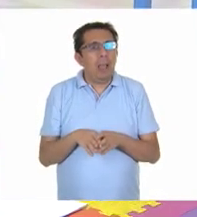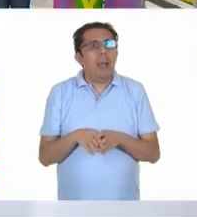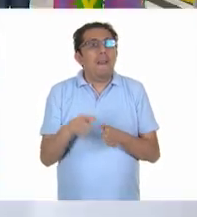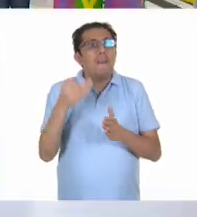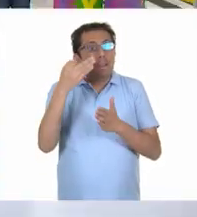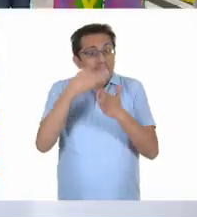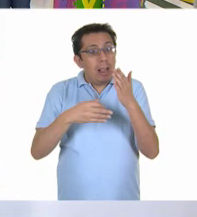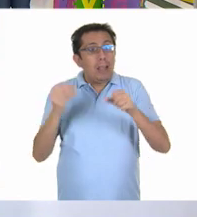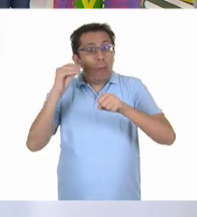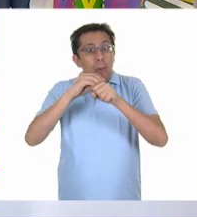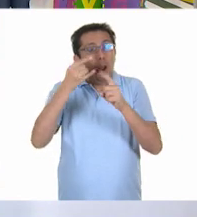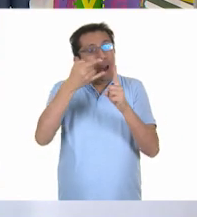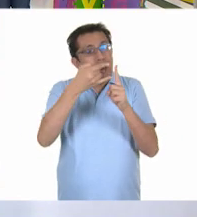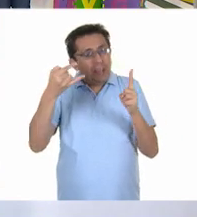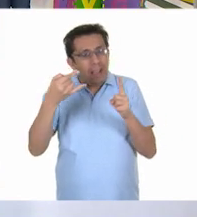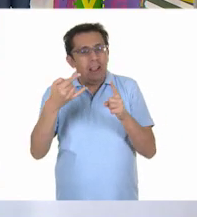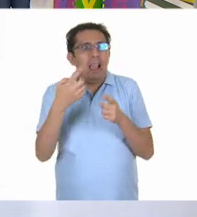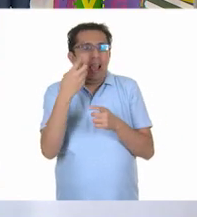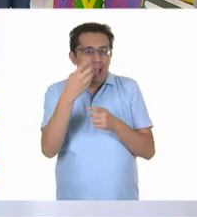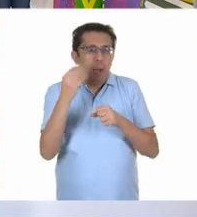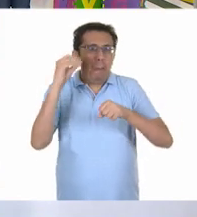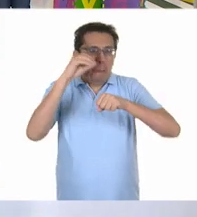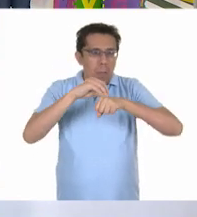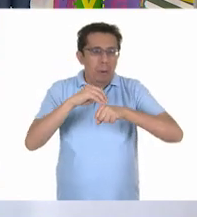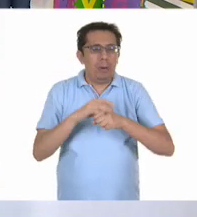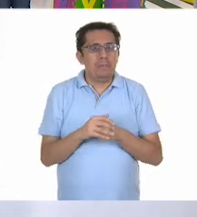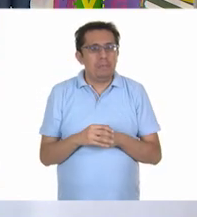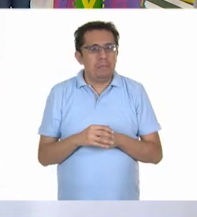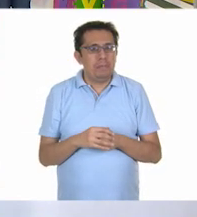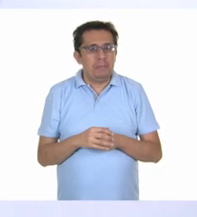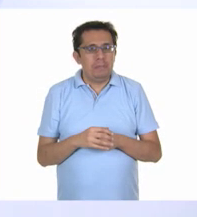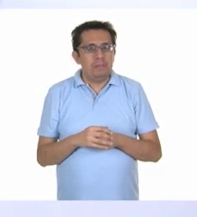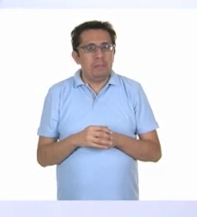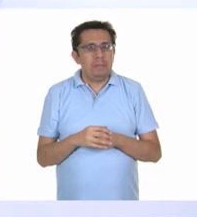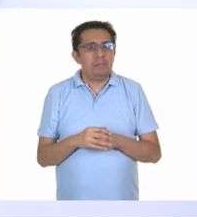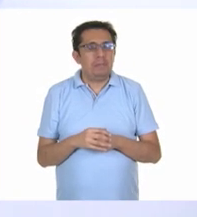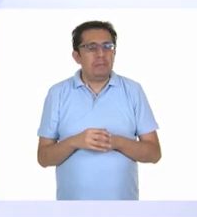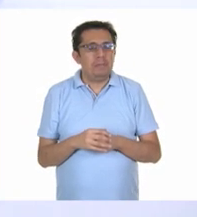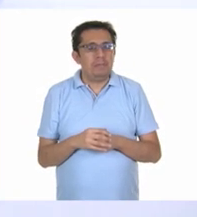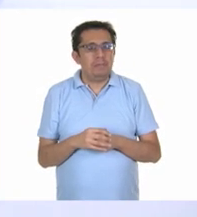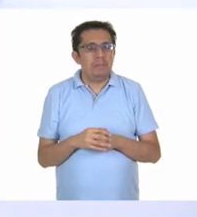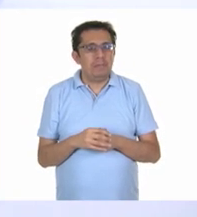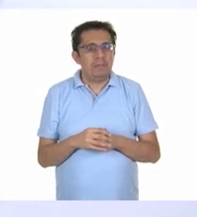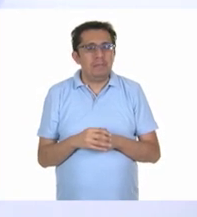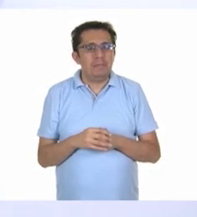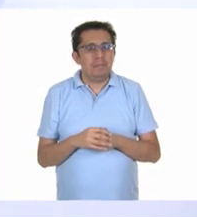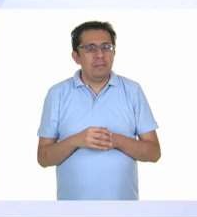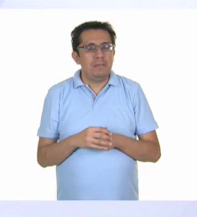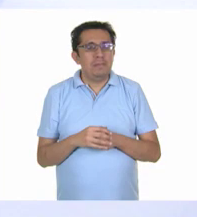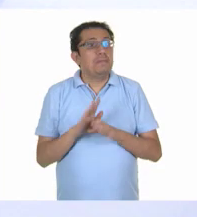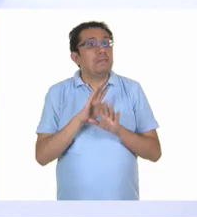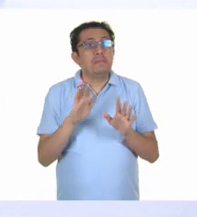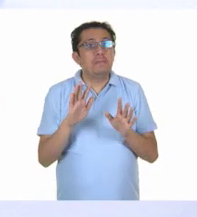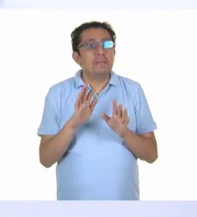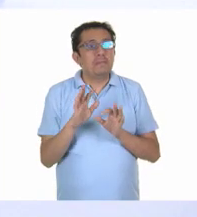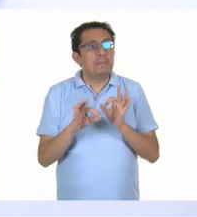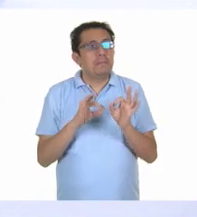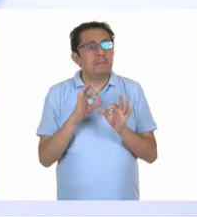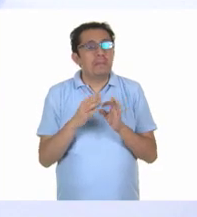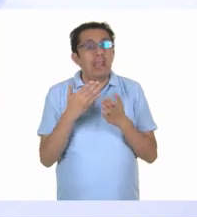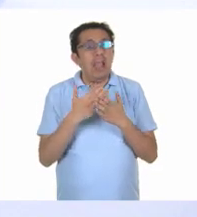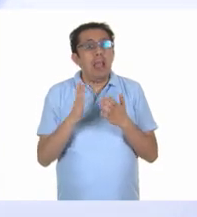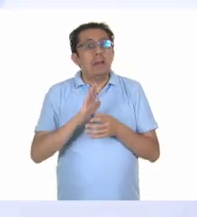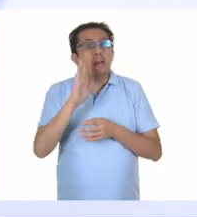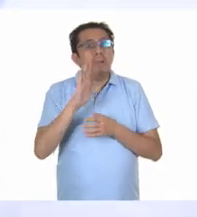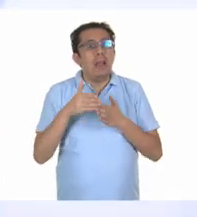Yo creo que lo hagas, le pongas otro rectángulo arriba y a la vela más. Otro rectángulo arriba y la vela más alta. Ándale.